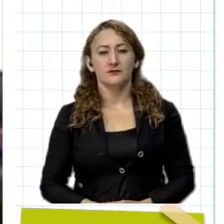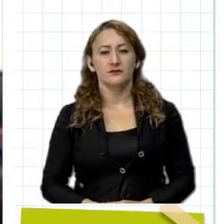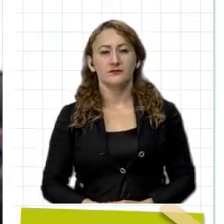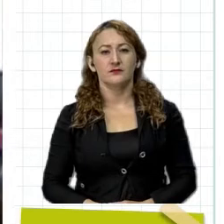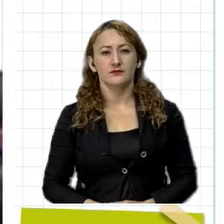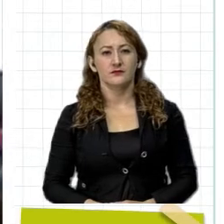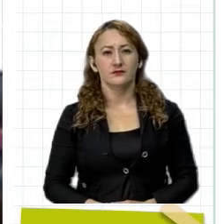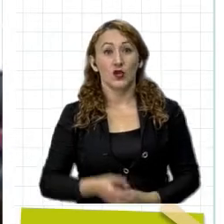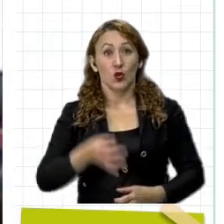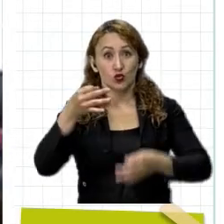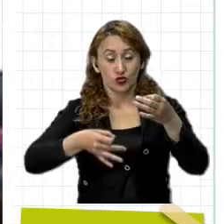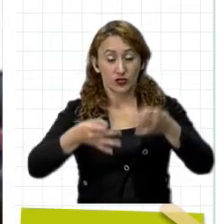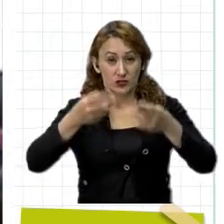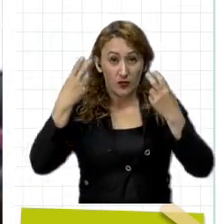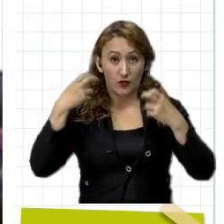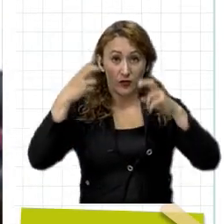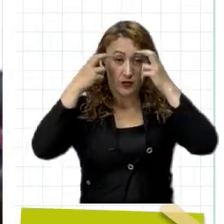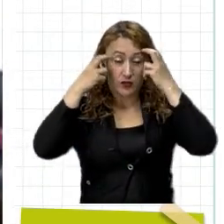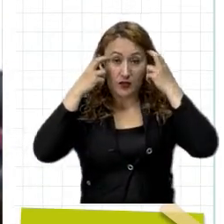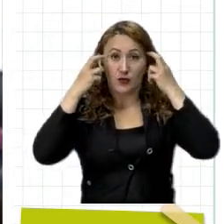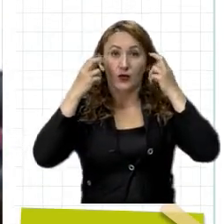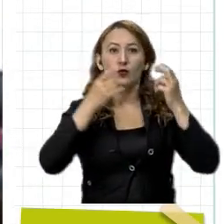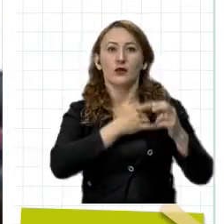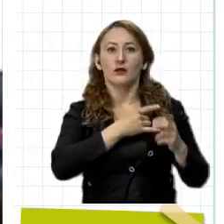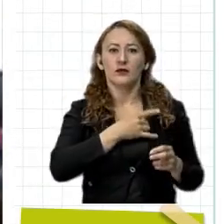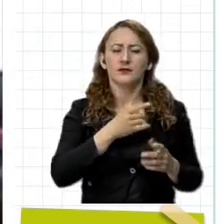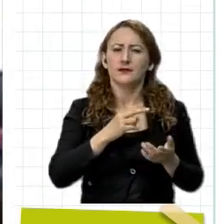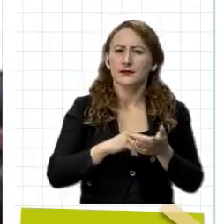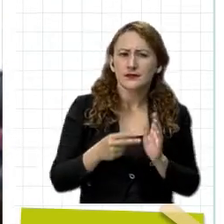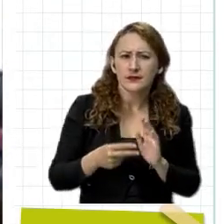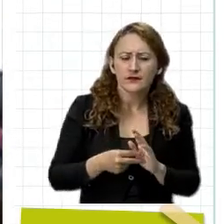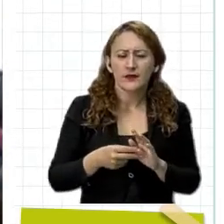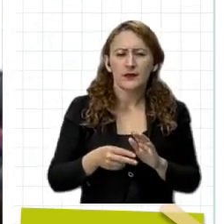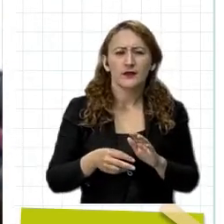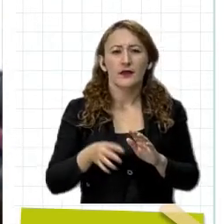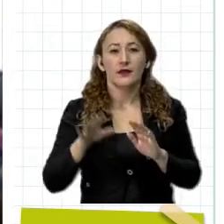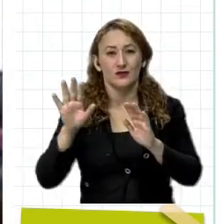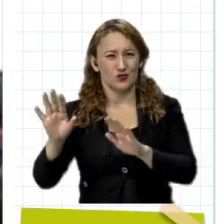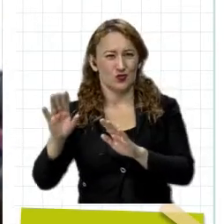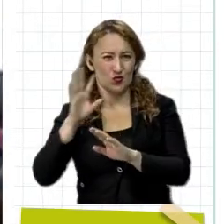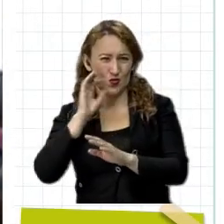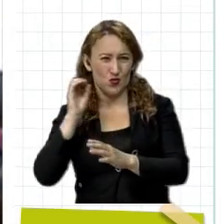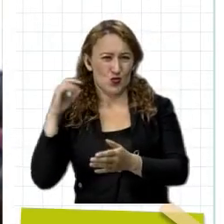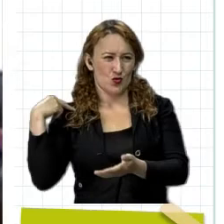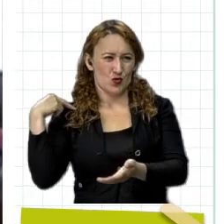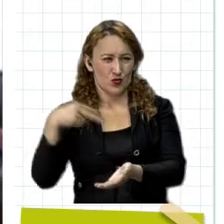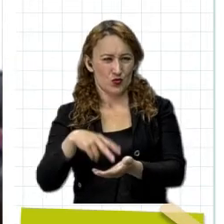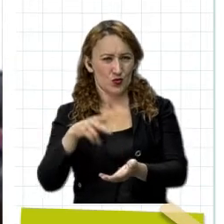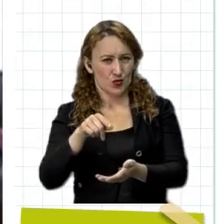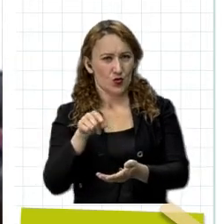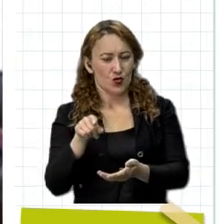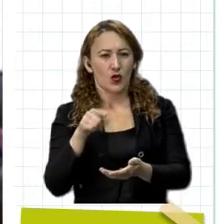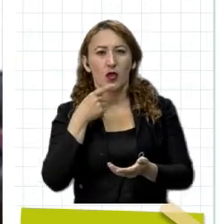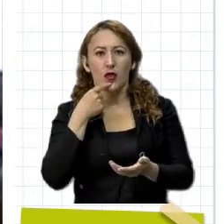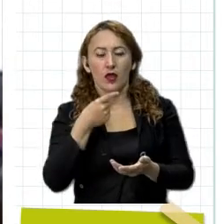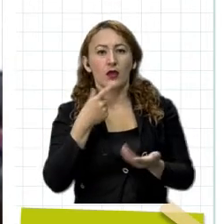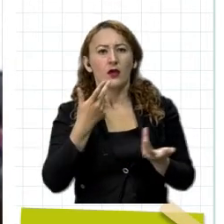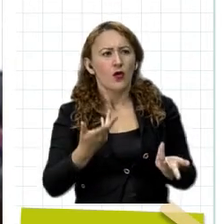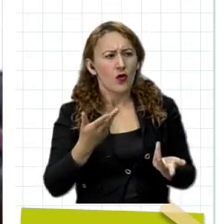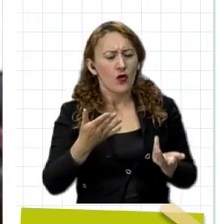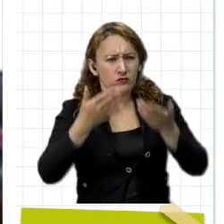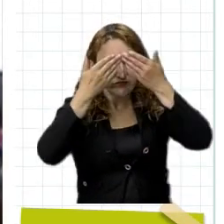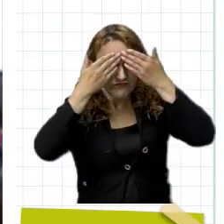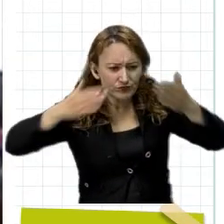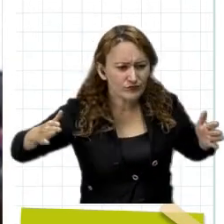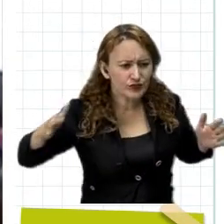Abogar por la justicia cognitiva en la universidad implica, desde la perspectiva de Santos, asumir una postura abierta hacia los conocimientos